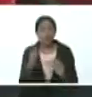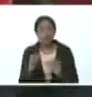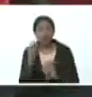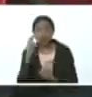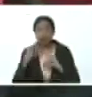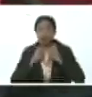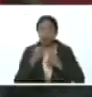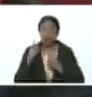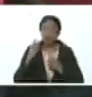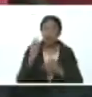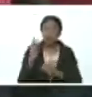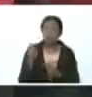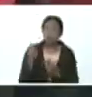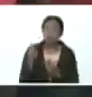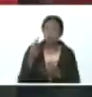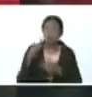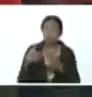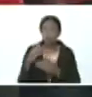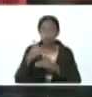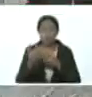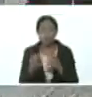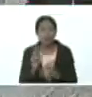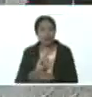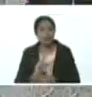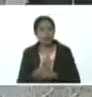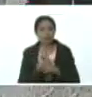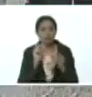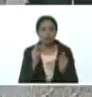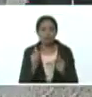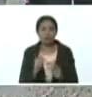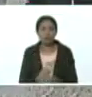Aristóbulo. Necesito el plan inmediatamente.